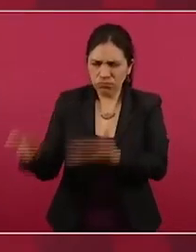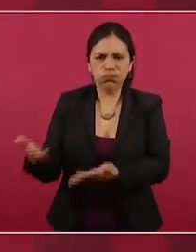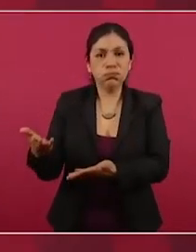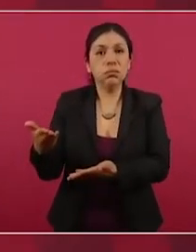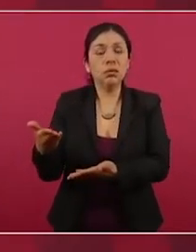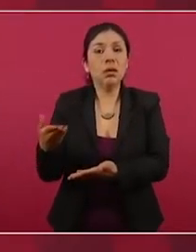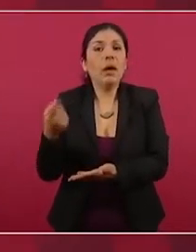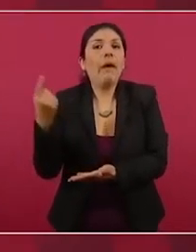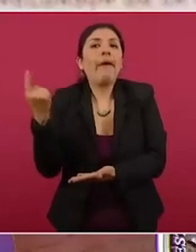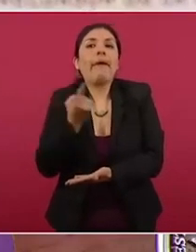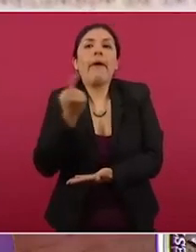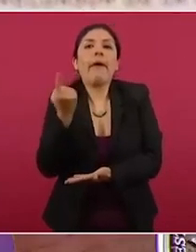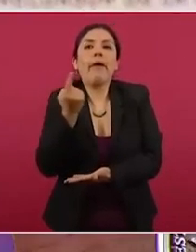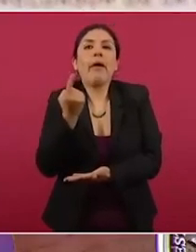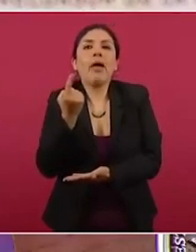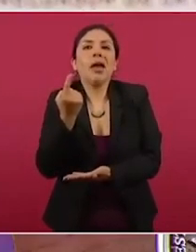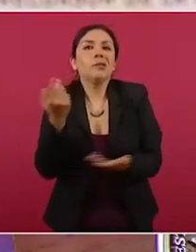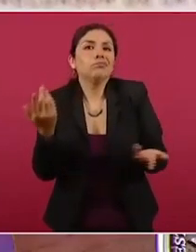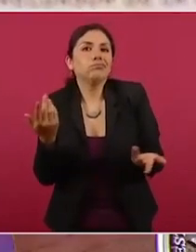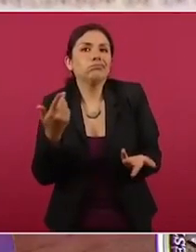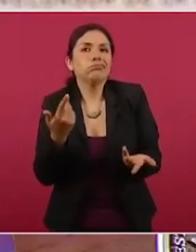que en manos